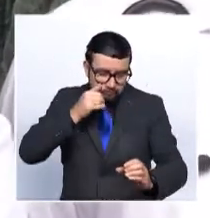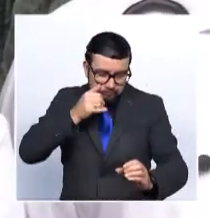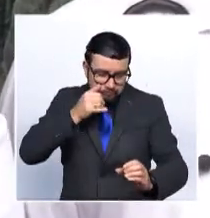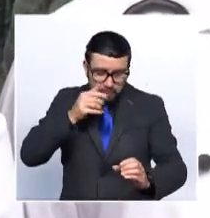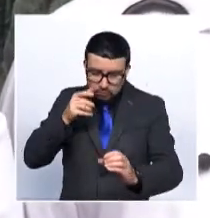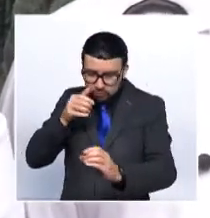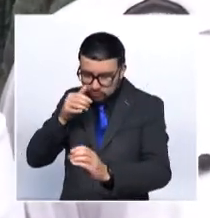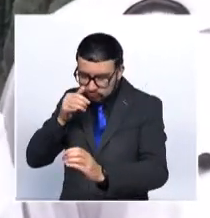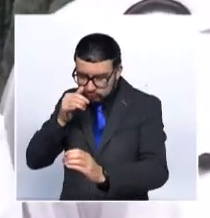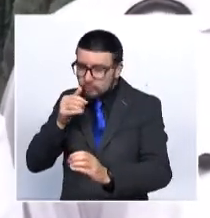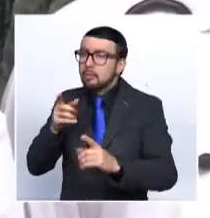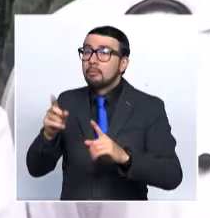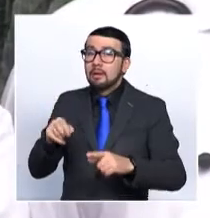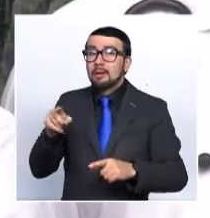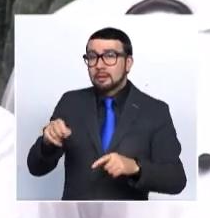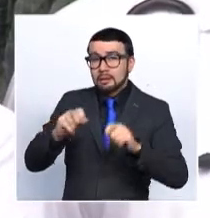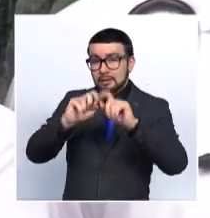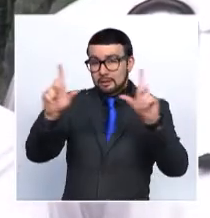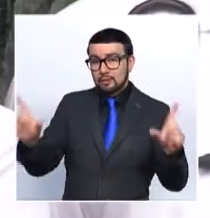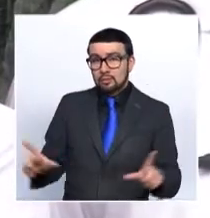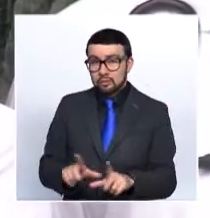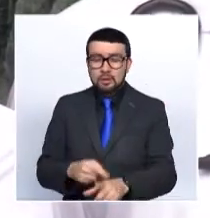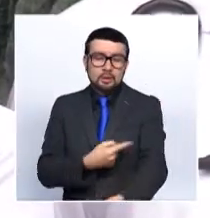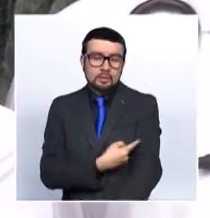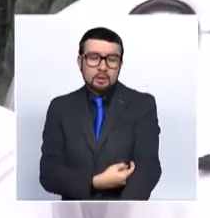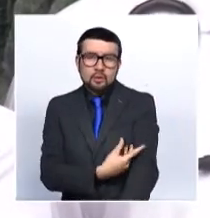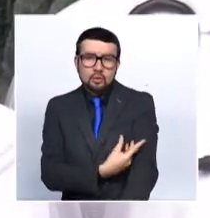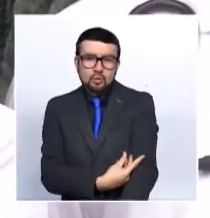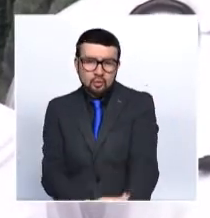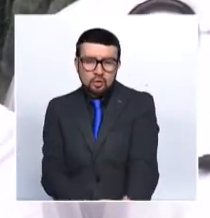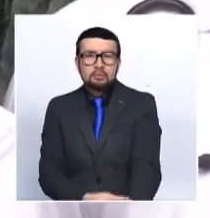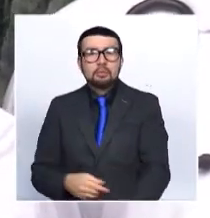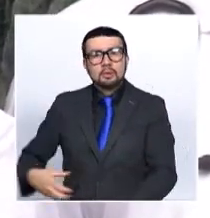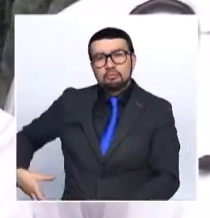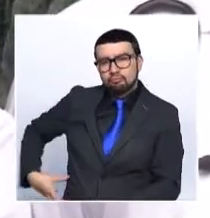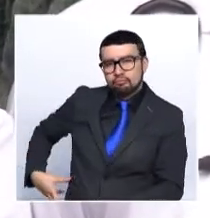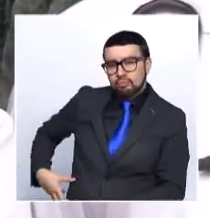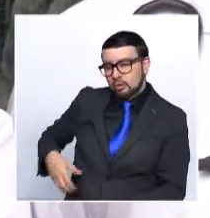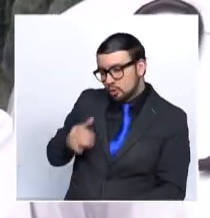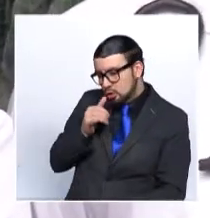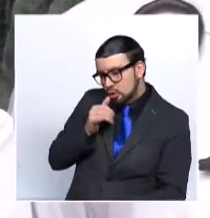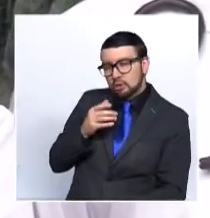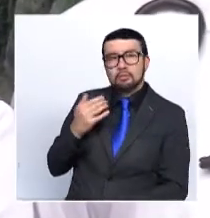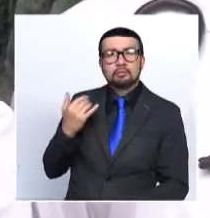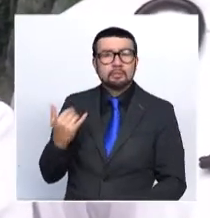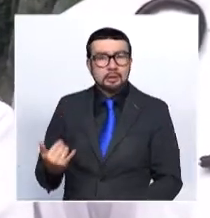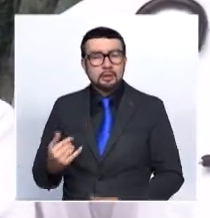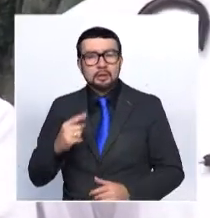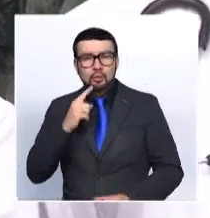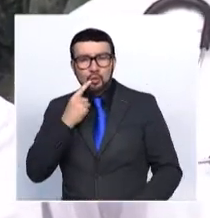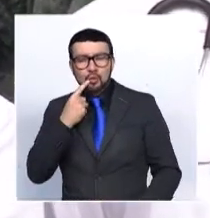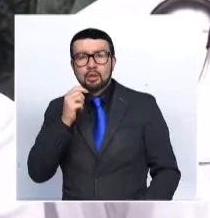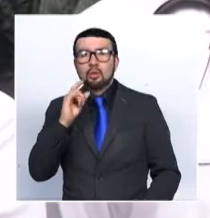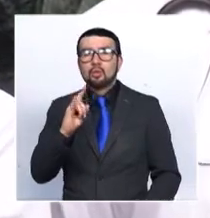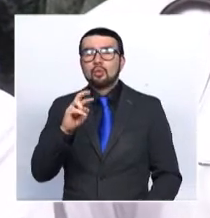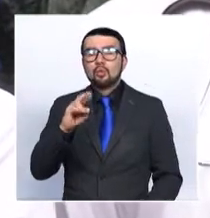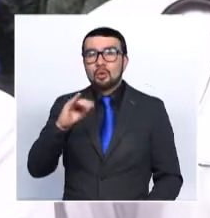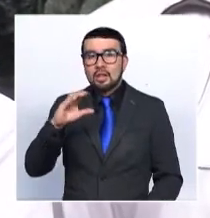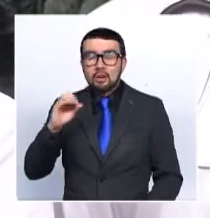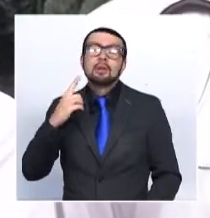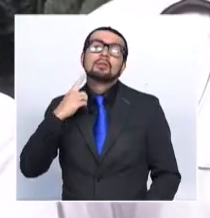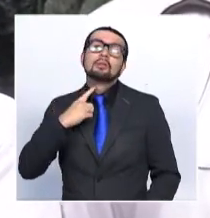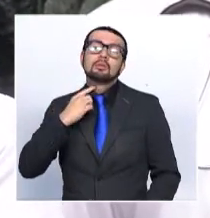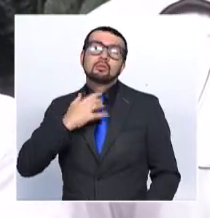hemograma, glicemia, colesterol, triglicéridos, creatinina, ácido úrico parcial de orina, examen de tiroides